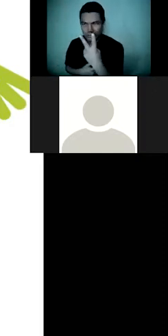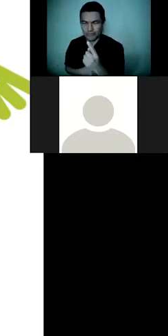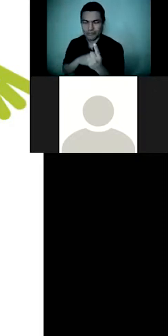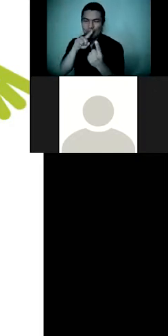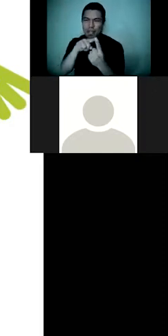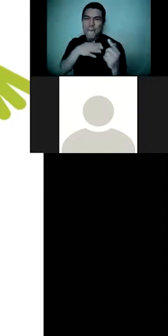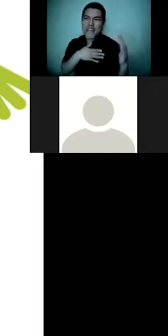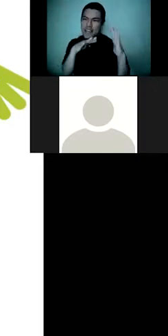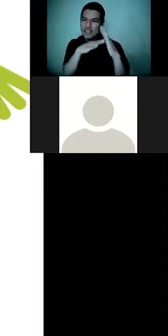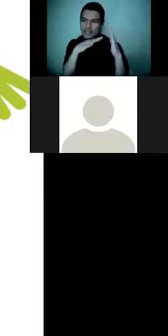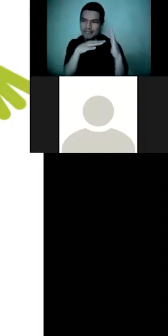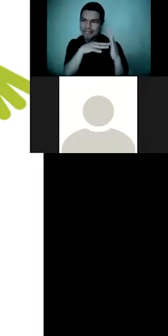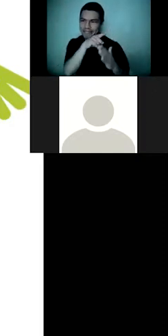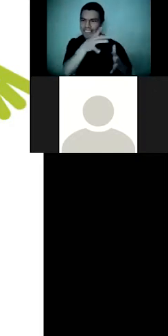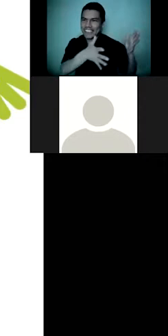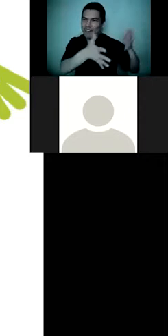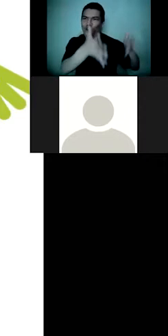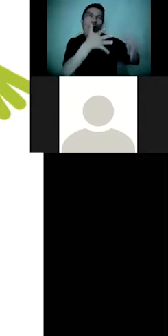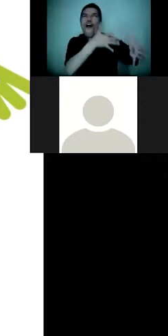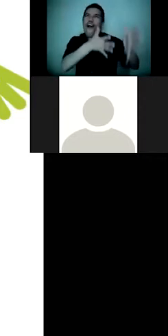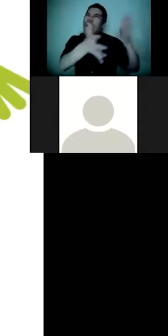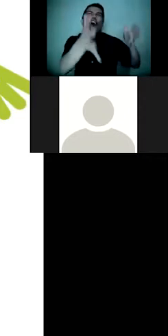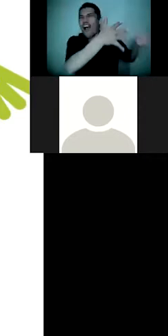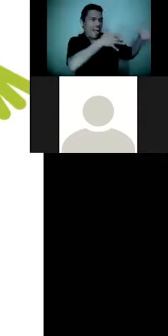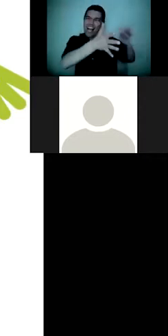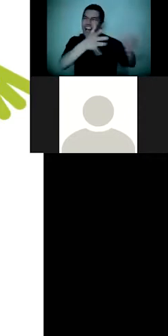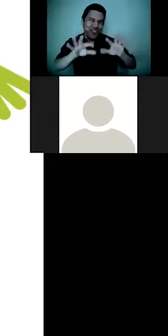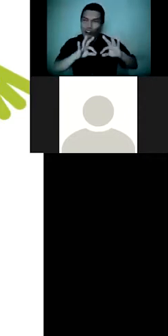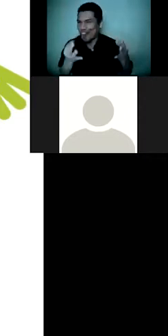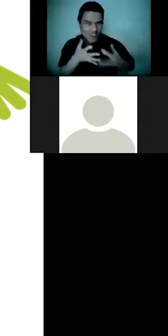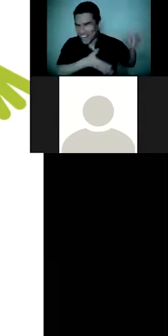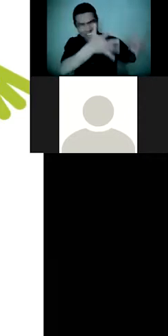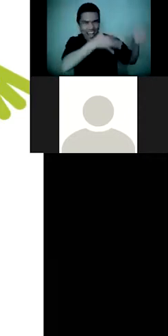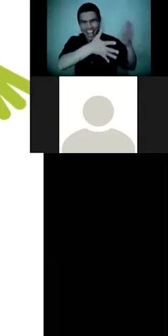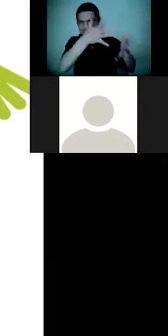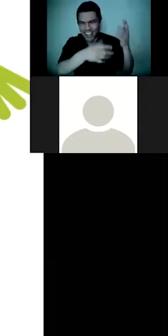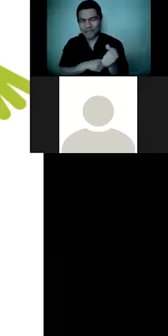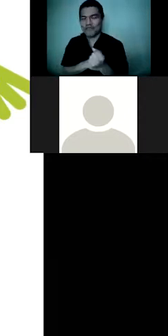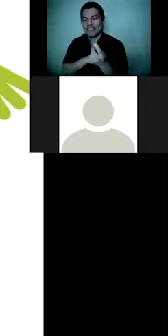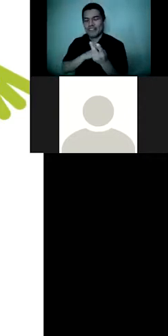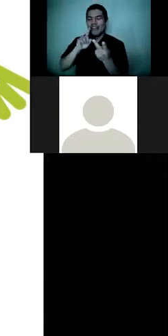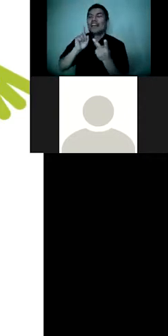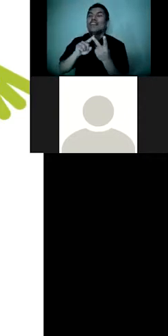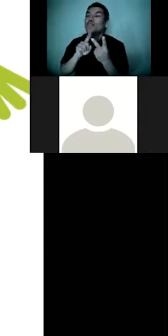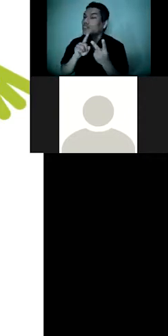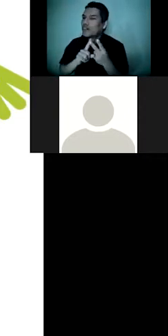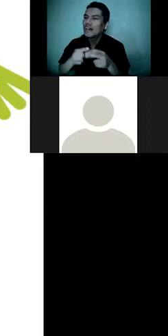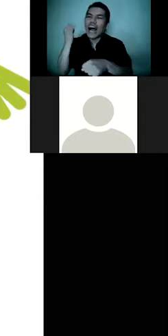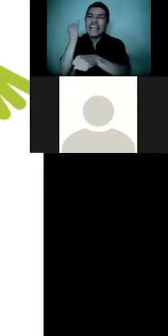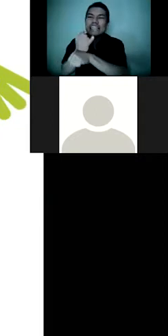gustaba eran dos cosas. En mi casa, porque todo el tiempo era señas, ¿no? Y con toda la